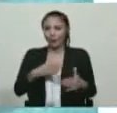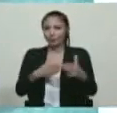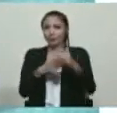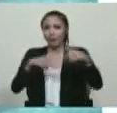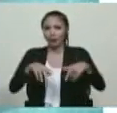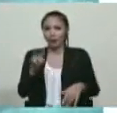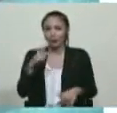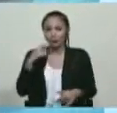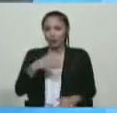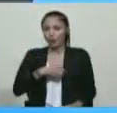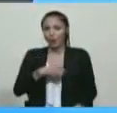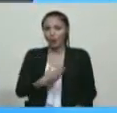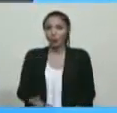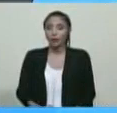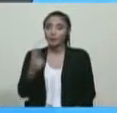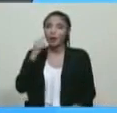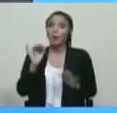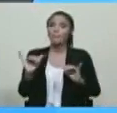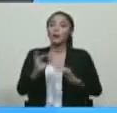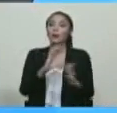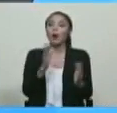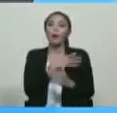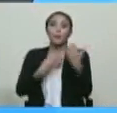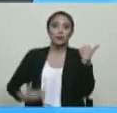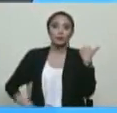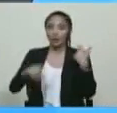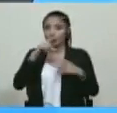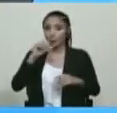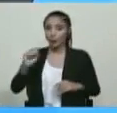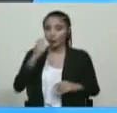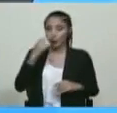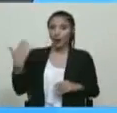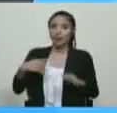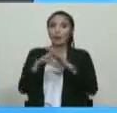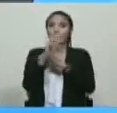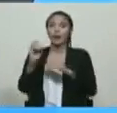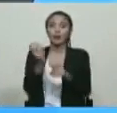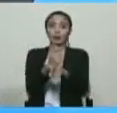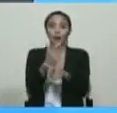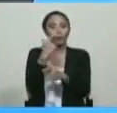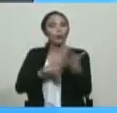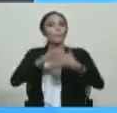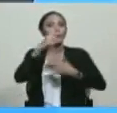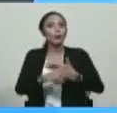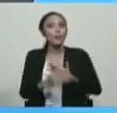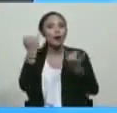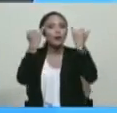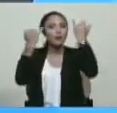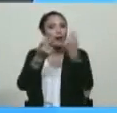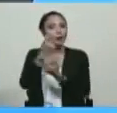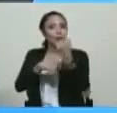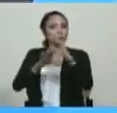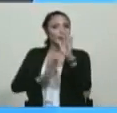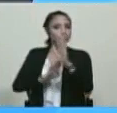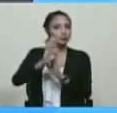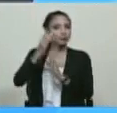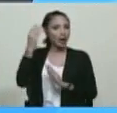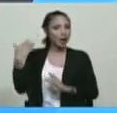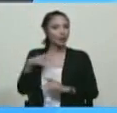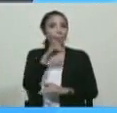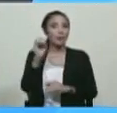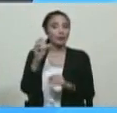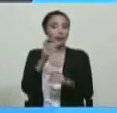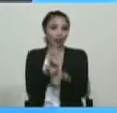está el presidente Maduro, el 20 de agosto puso en marcha un programa de recuperación económica con